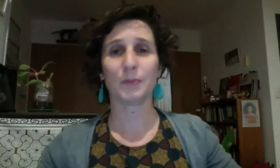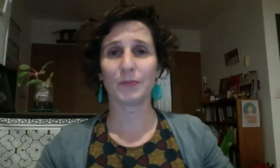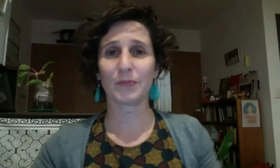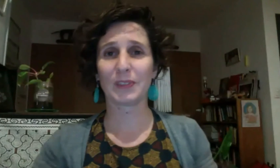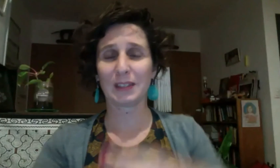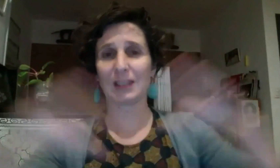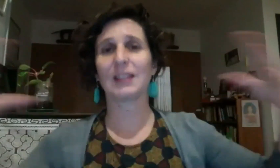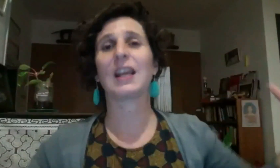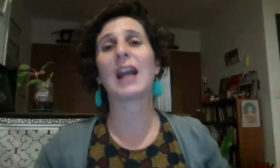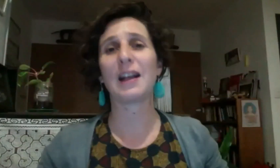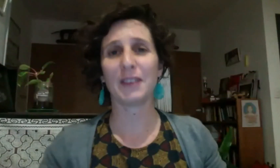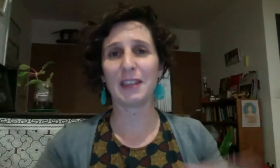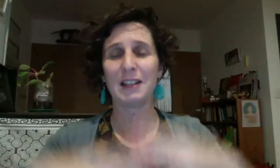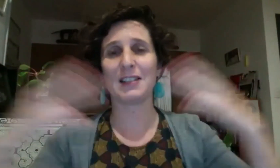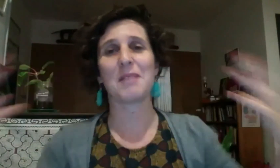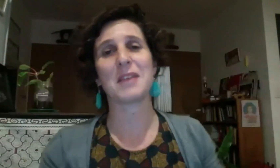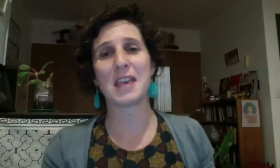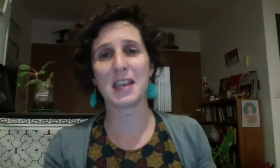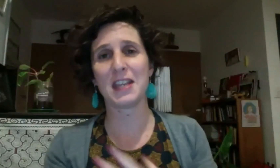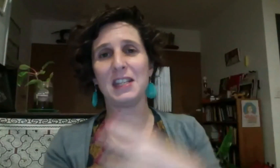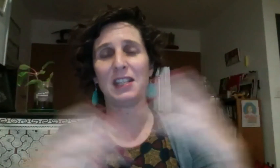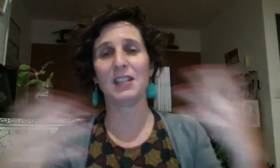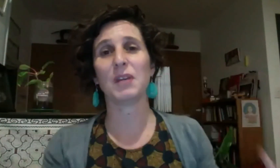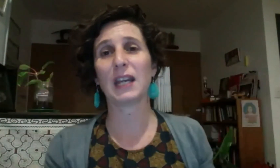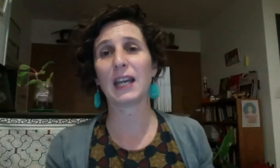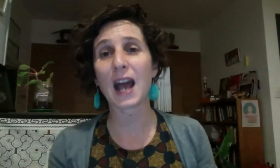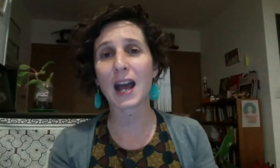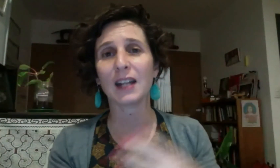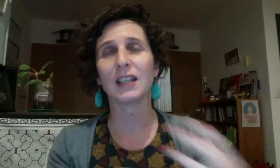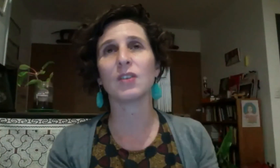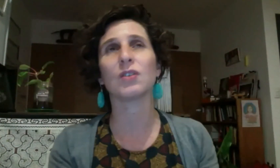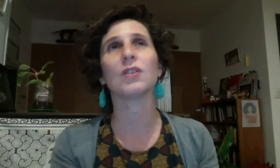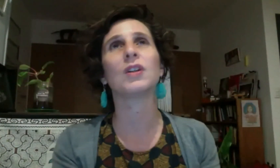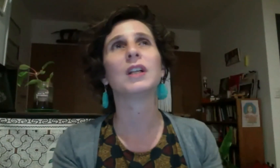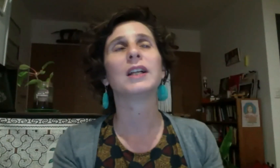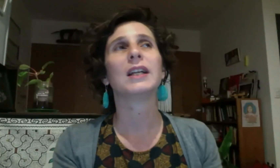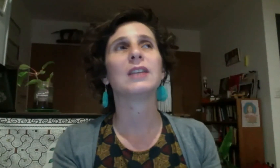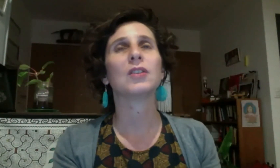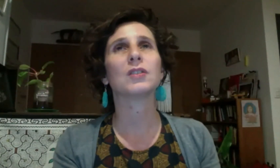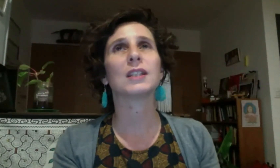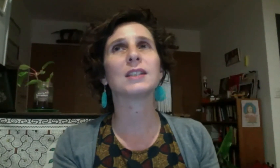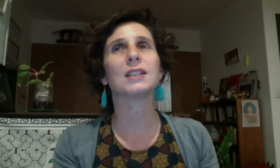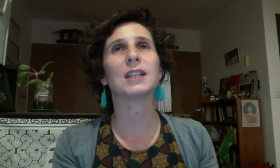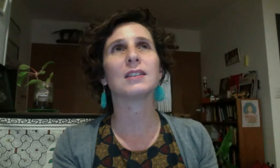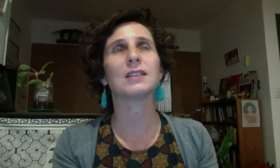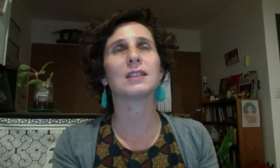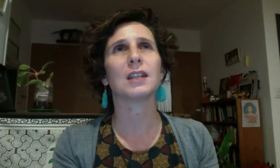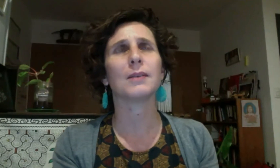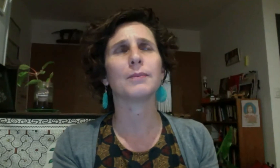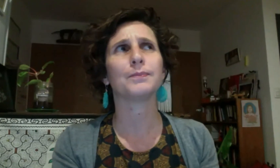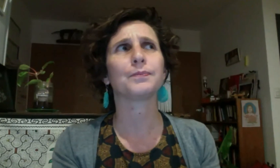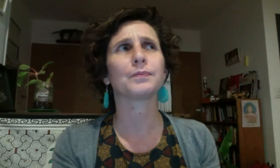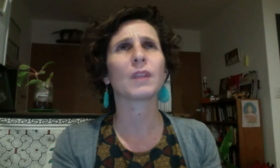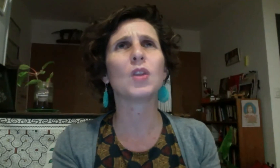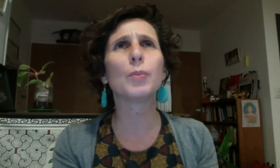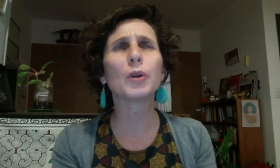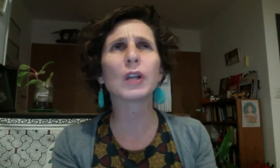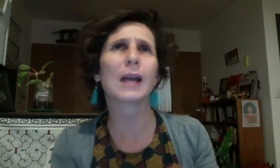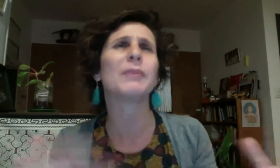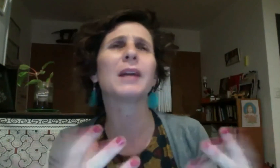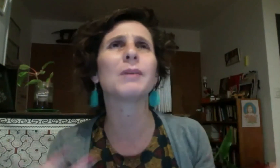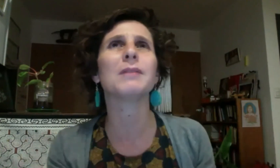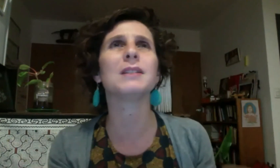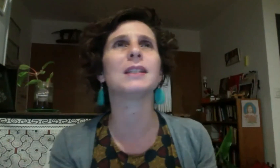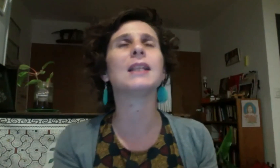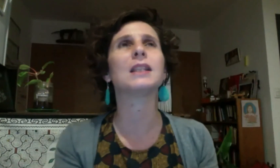espacio grande del saber y jerárquico, ¿no? Entonces, no por